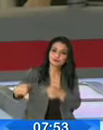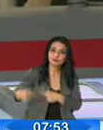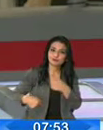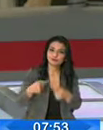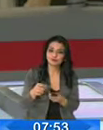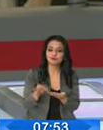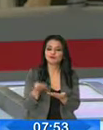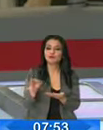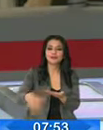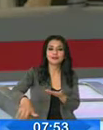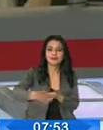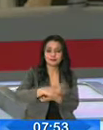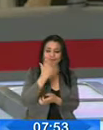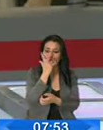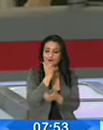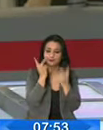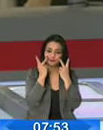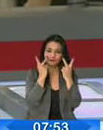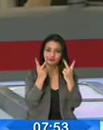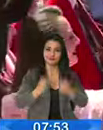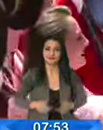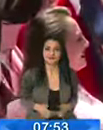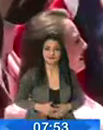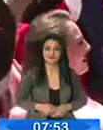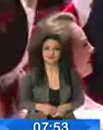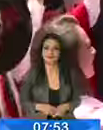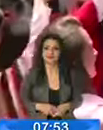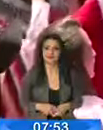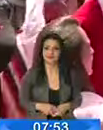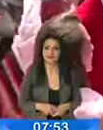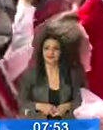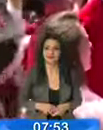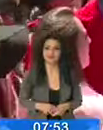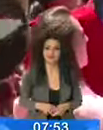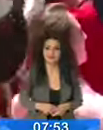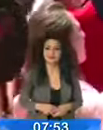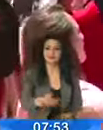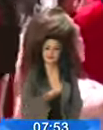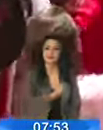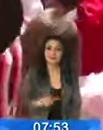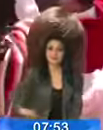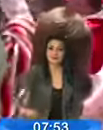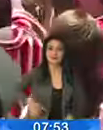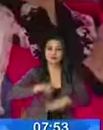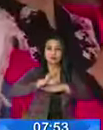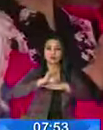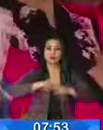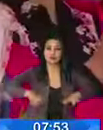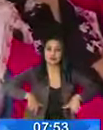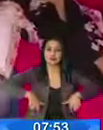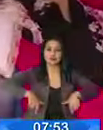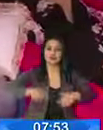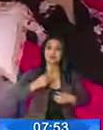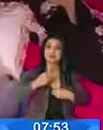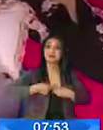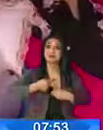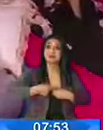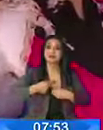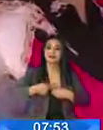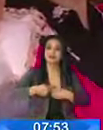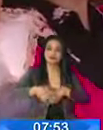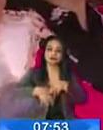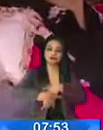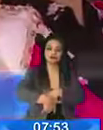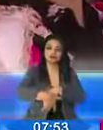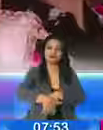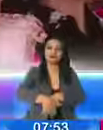pueblo maravilloso. Veamos. El presidente de la República, Lenín Moreno, participó del tradicional desfile de la